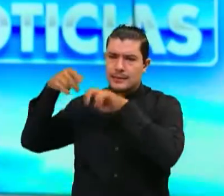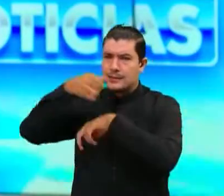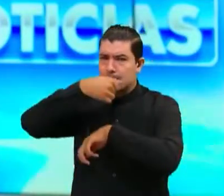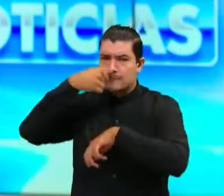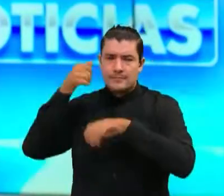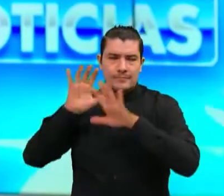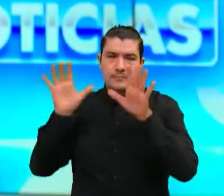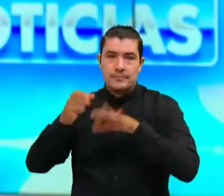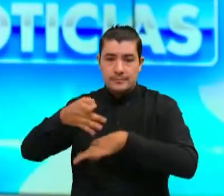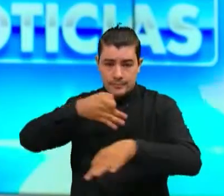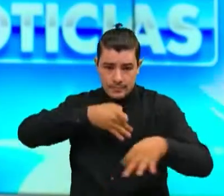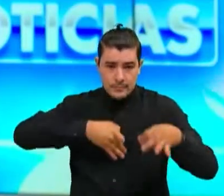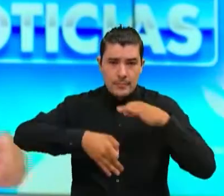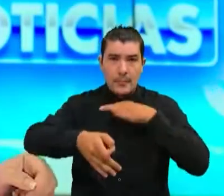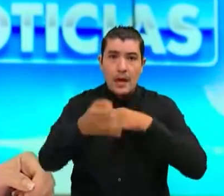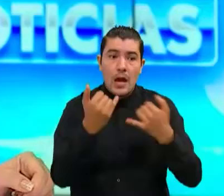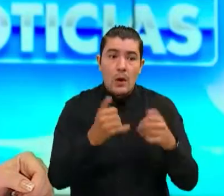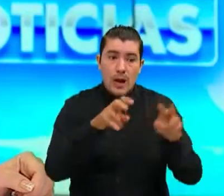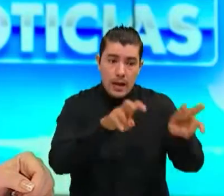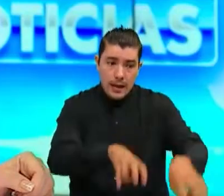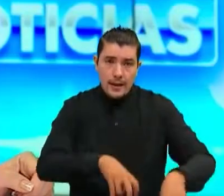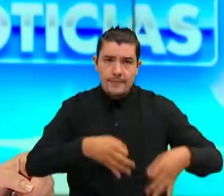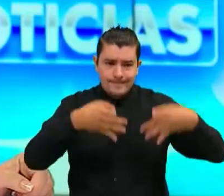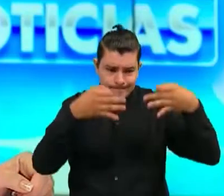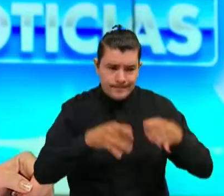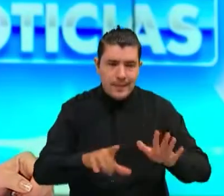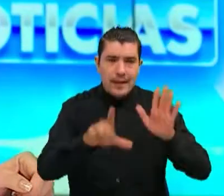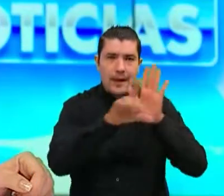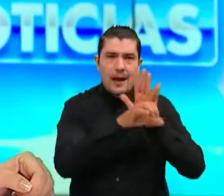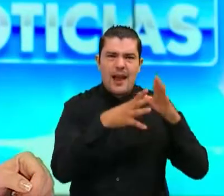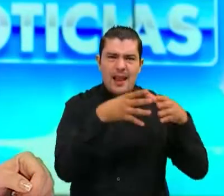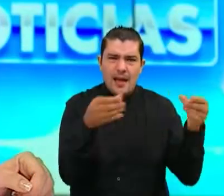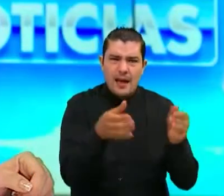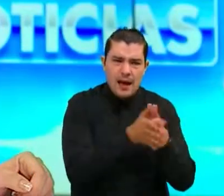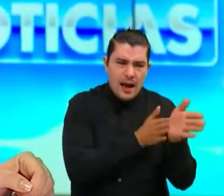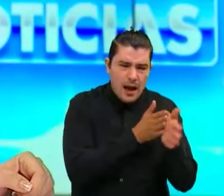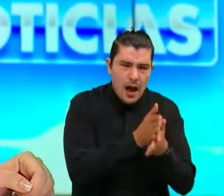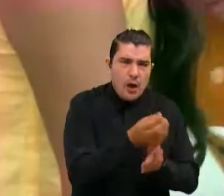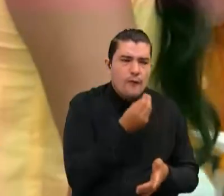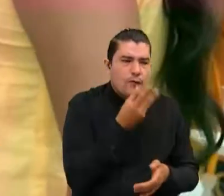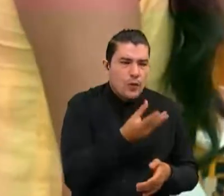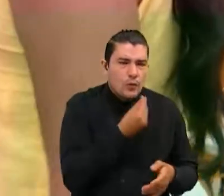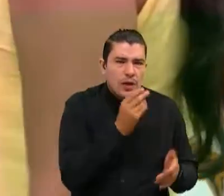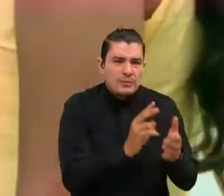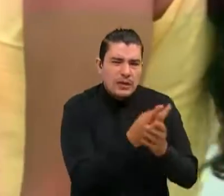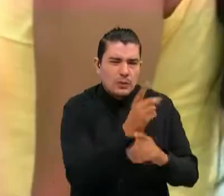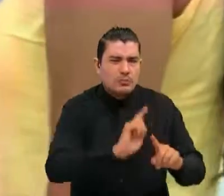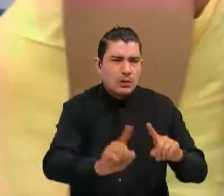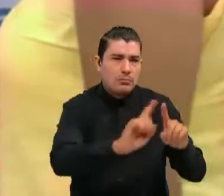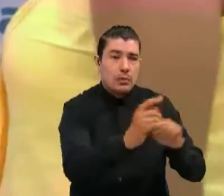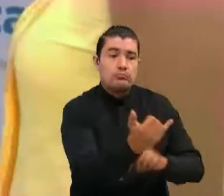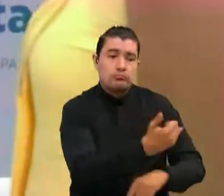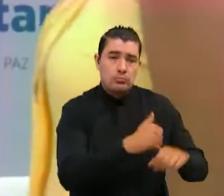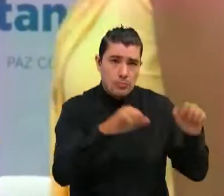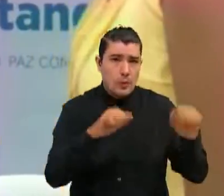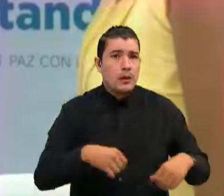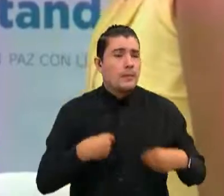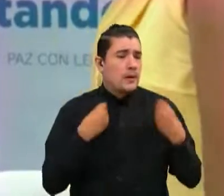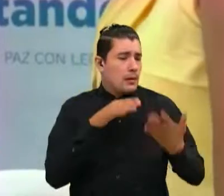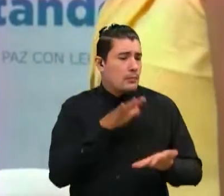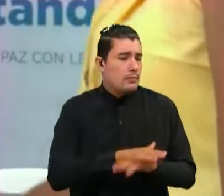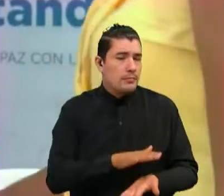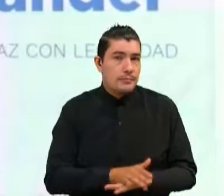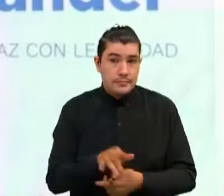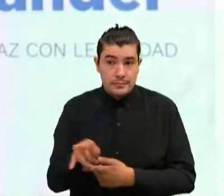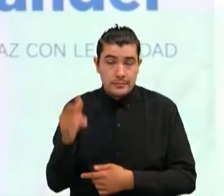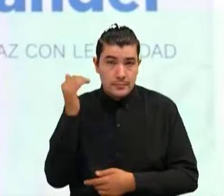frutales, producción de panela, entre otros, que le permiten vivir con legalidad. Narvis Eslava creció en su finca ubicada en la vereda